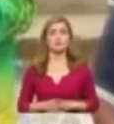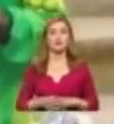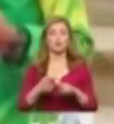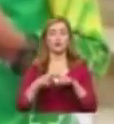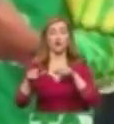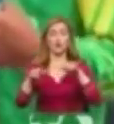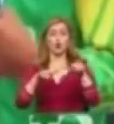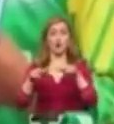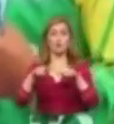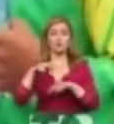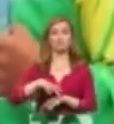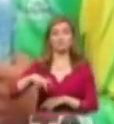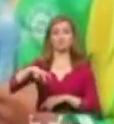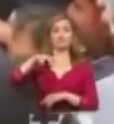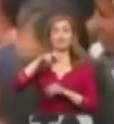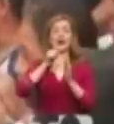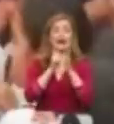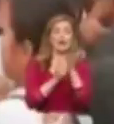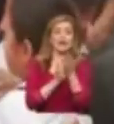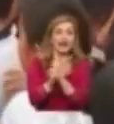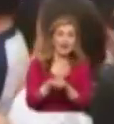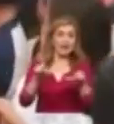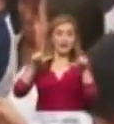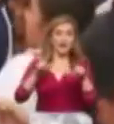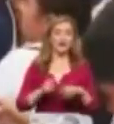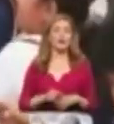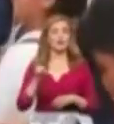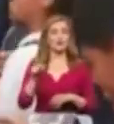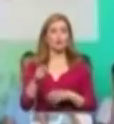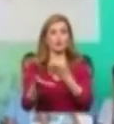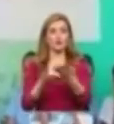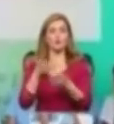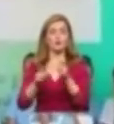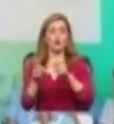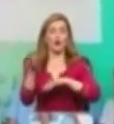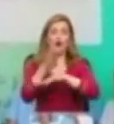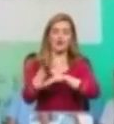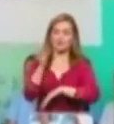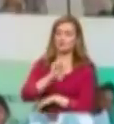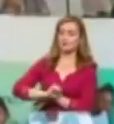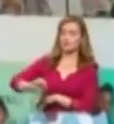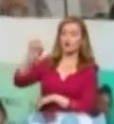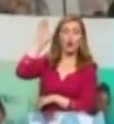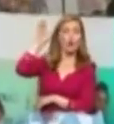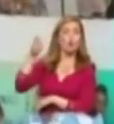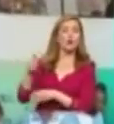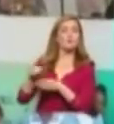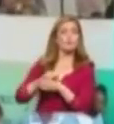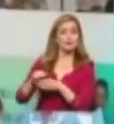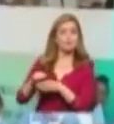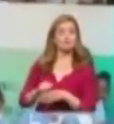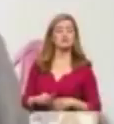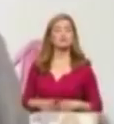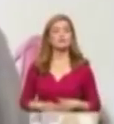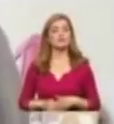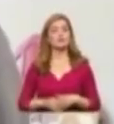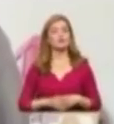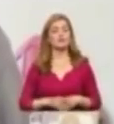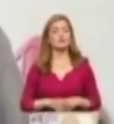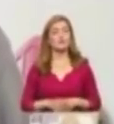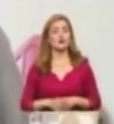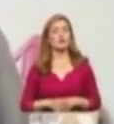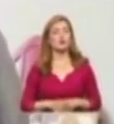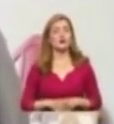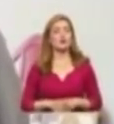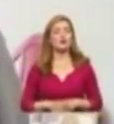varios sectores aprovechando un espacio en su agenda para compartir con la gente antes de retornar con los entrenamientos en Cuenca. Bueno, la